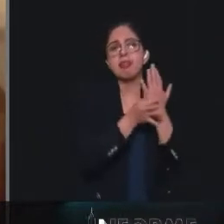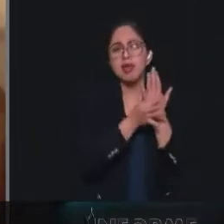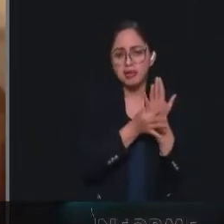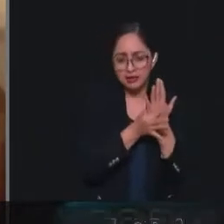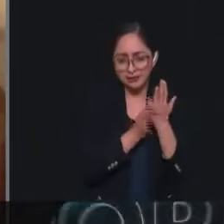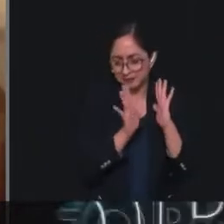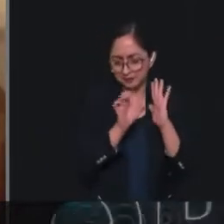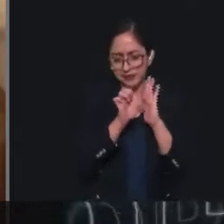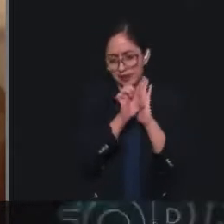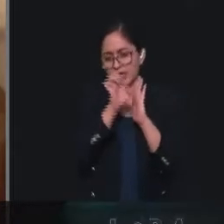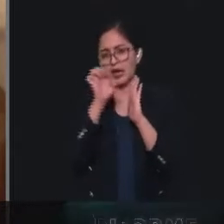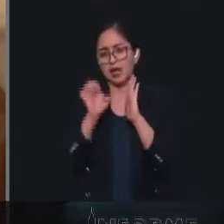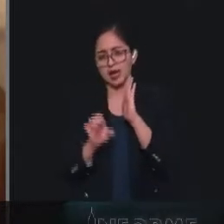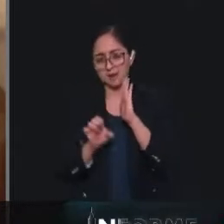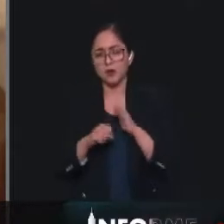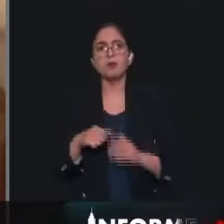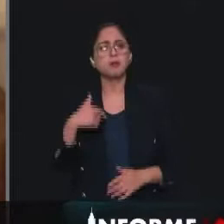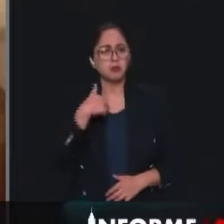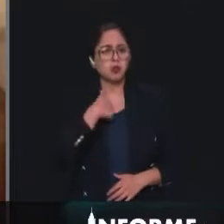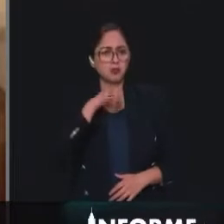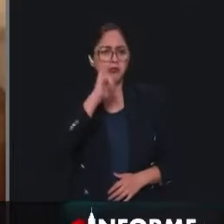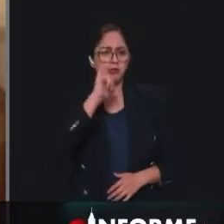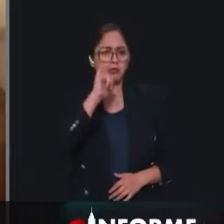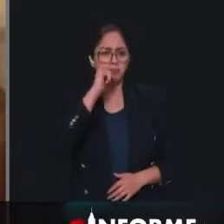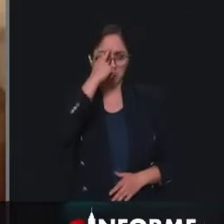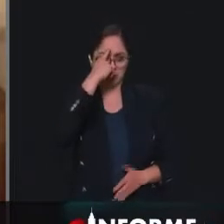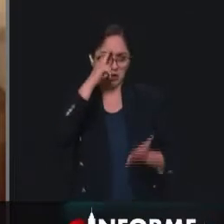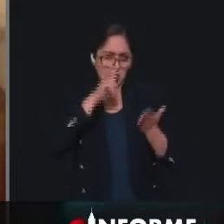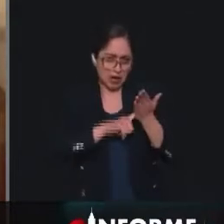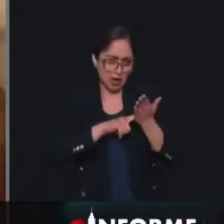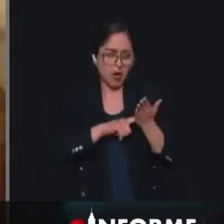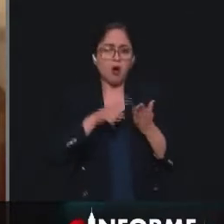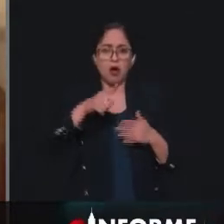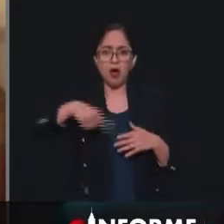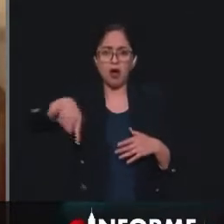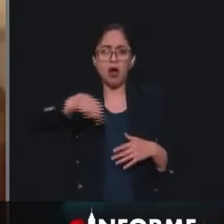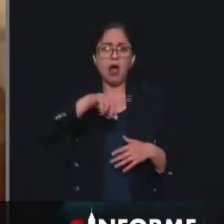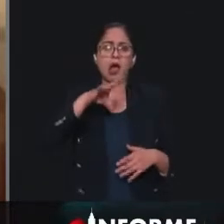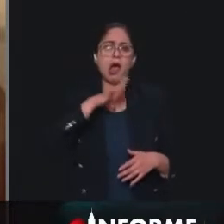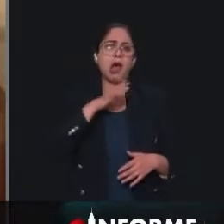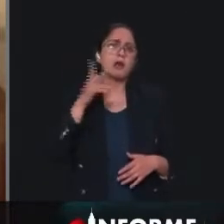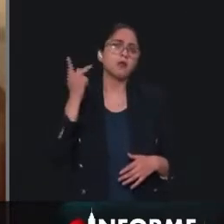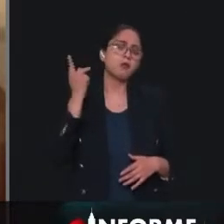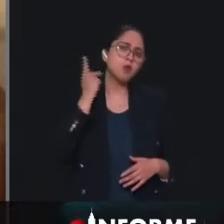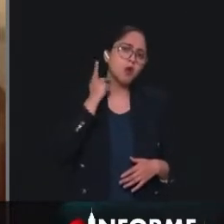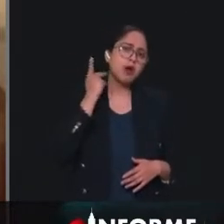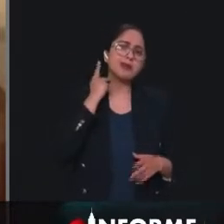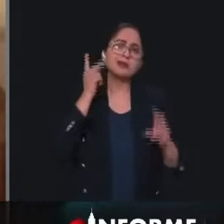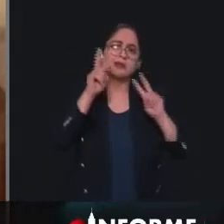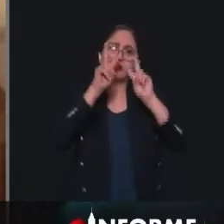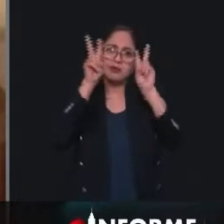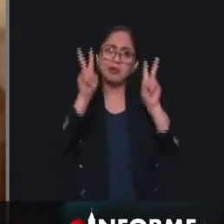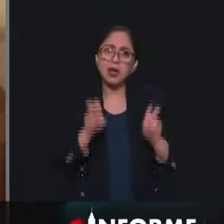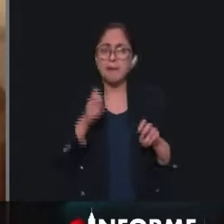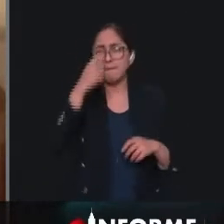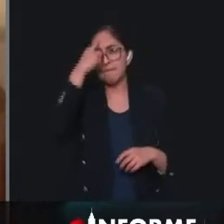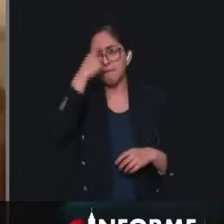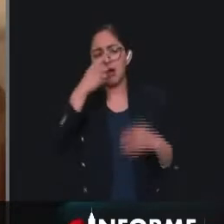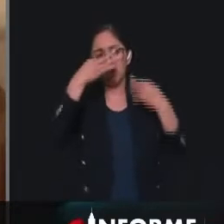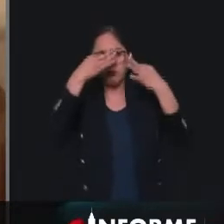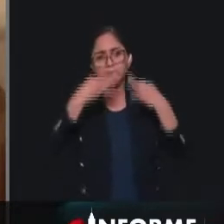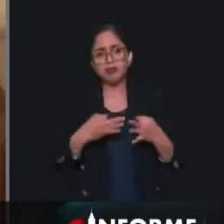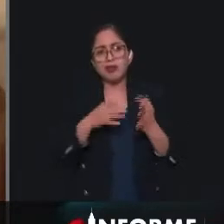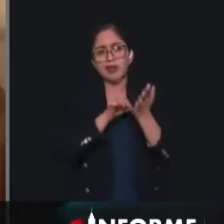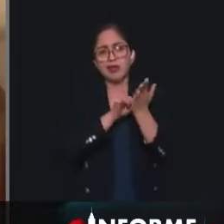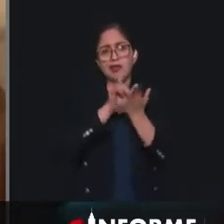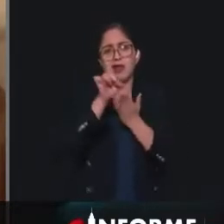estoy segura de que hay políticas para garantizar los derechos de las mujeres que están bien diseñadas, que son